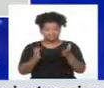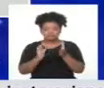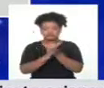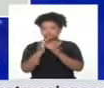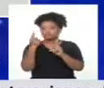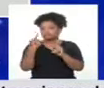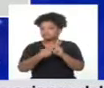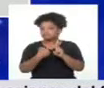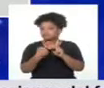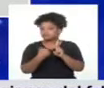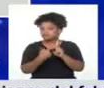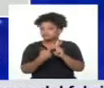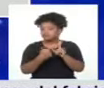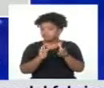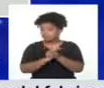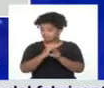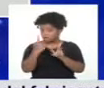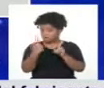con